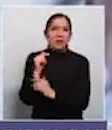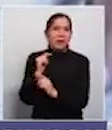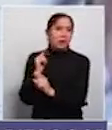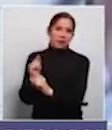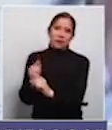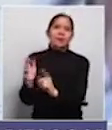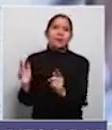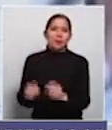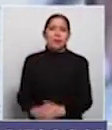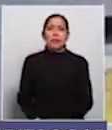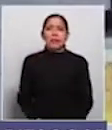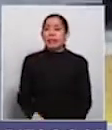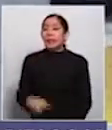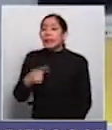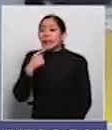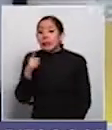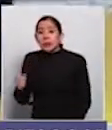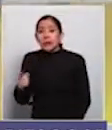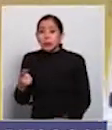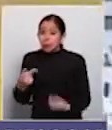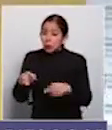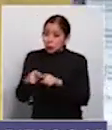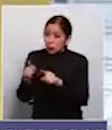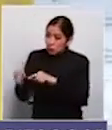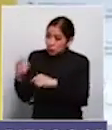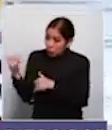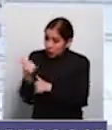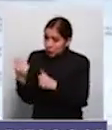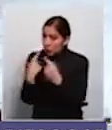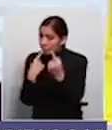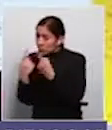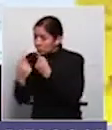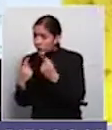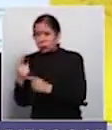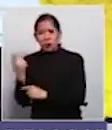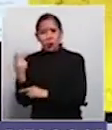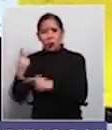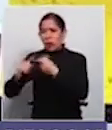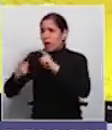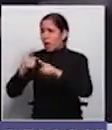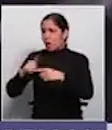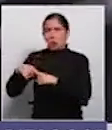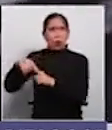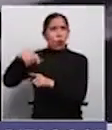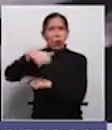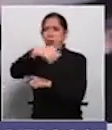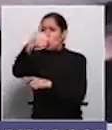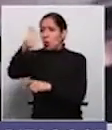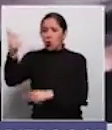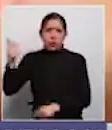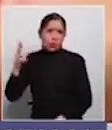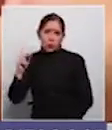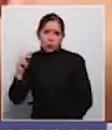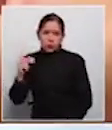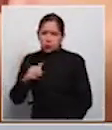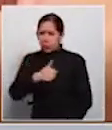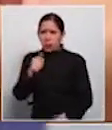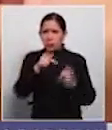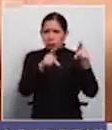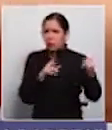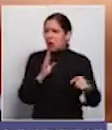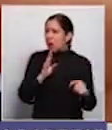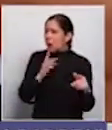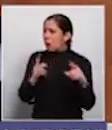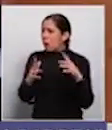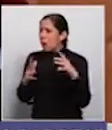previsiones. Decirle que cuando dialogue a través de WhatsApp lo haga solo con los compañeros de colegio, bloquear que cualquier persona lo